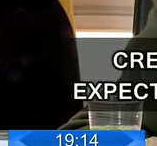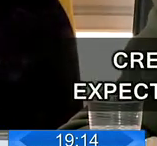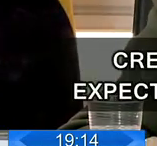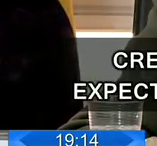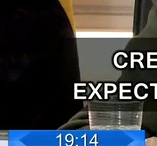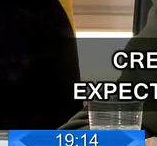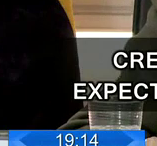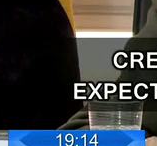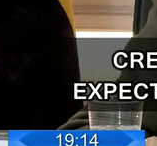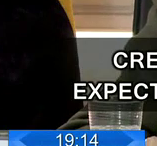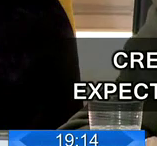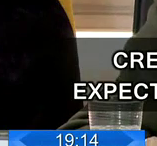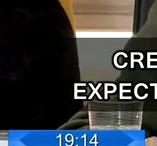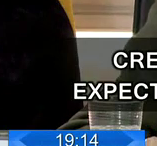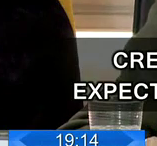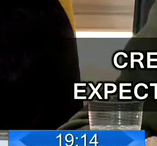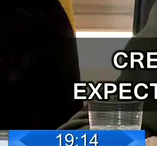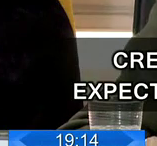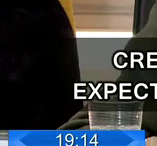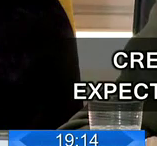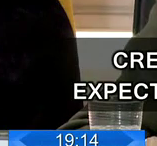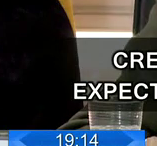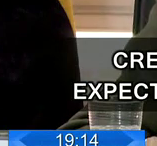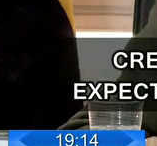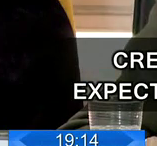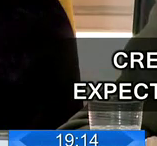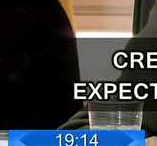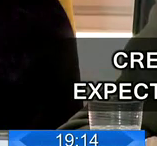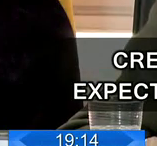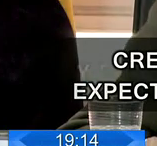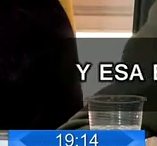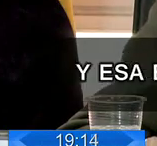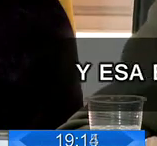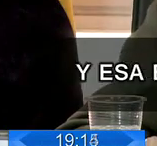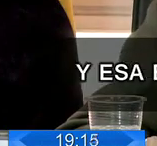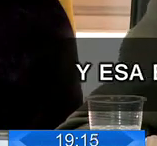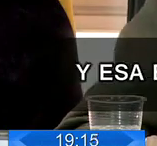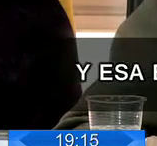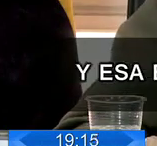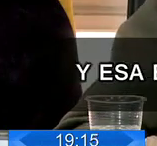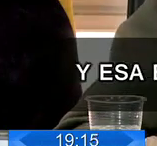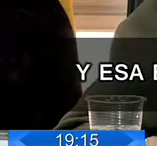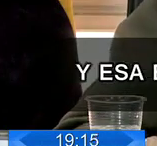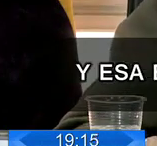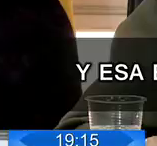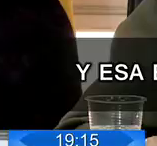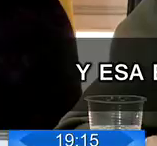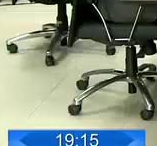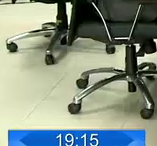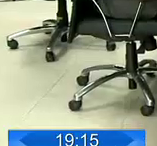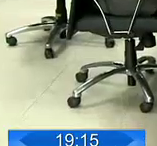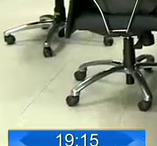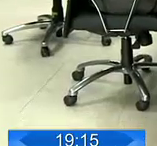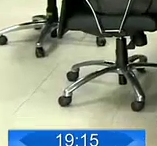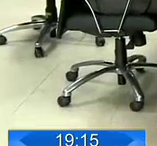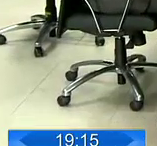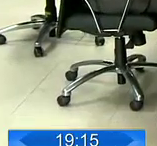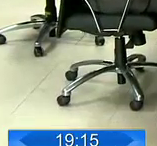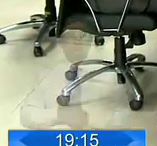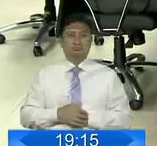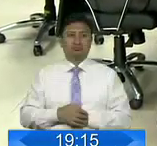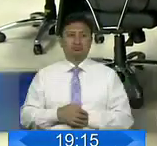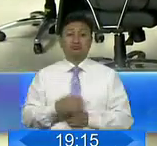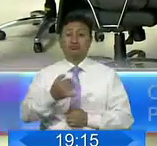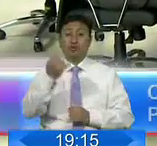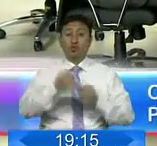van a estar satisfechos las expectativas del pueblo ecuatoriano y esa es nuestra mayor satisfacción. Últimos